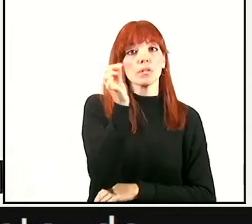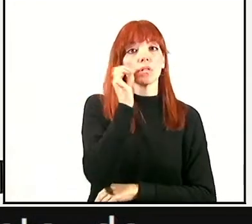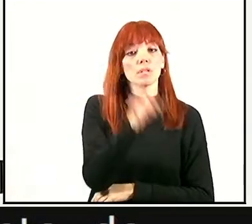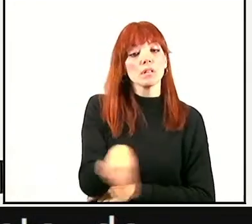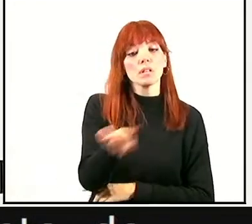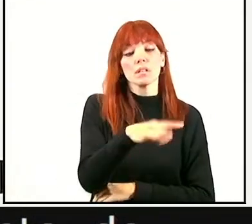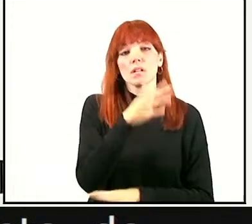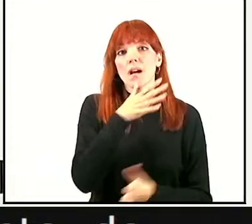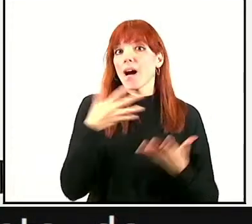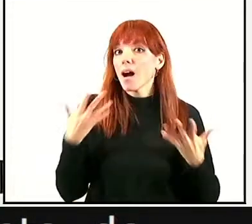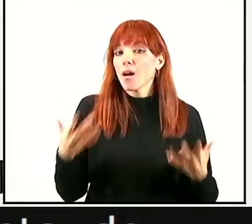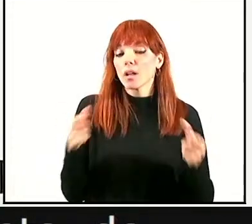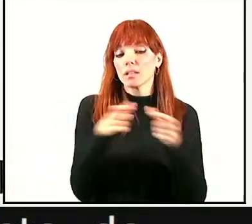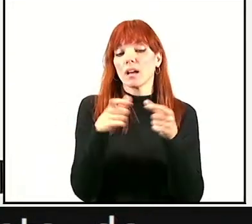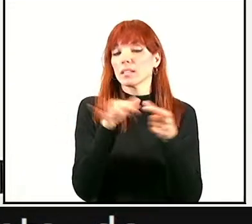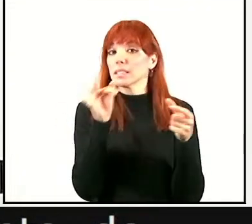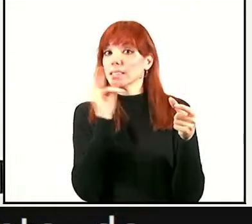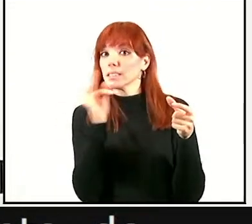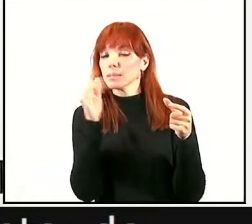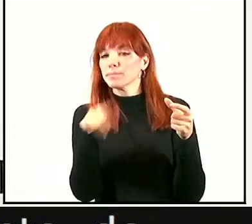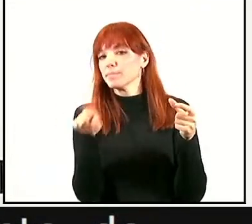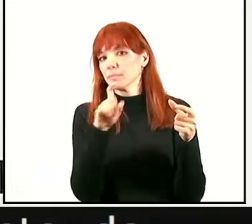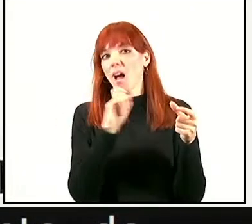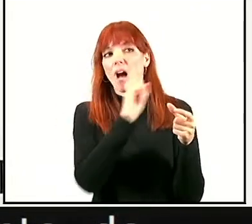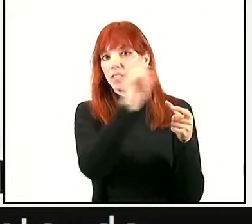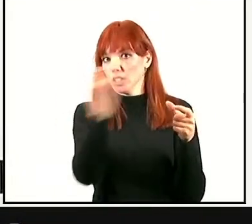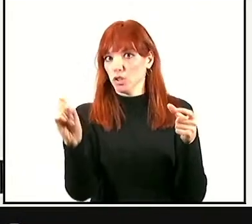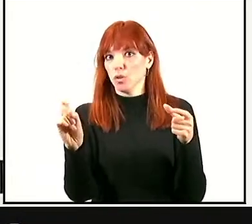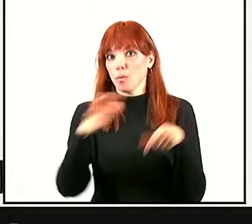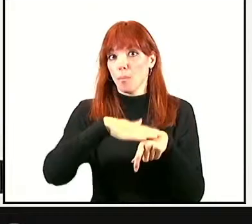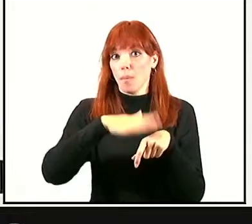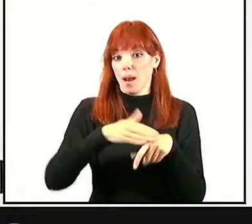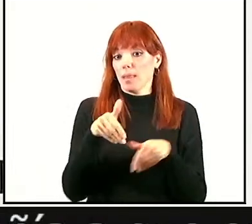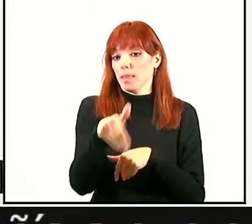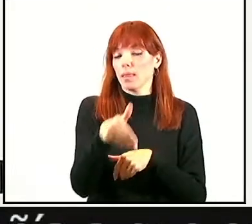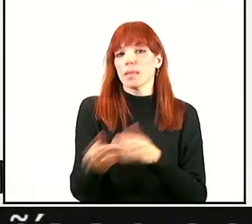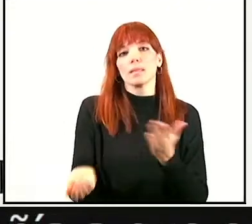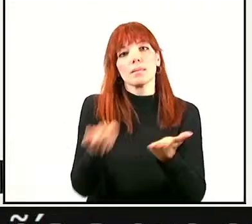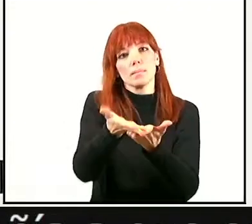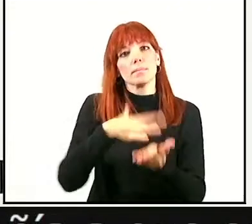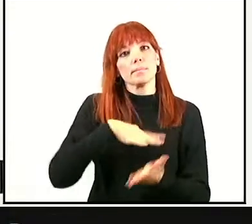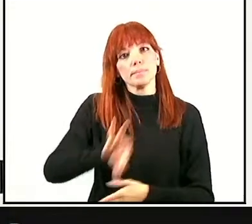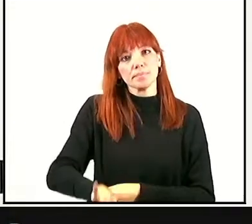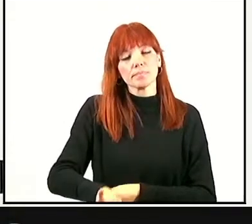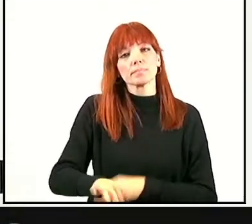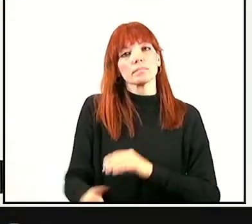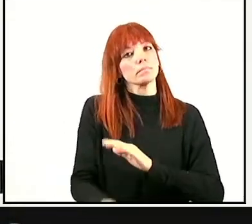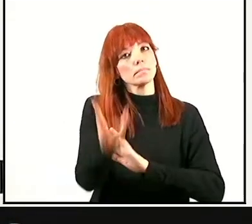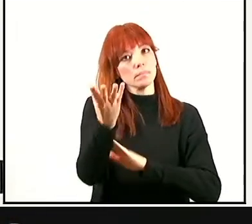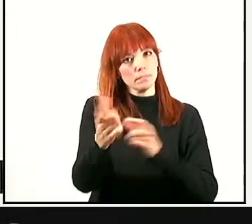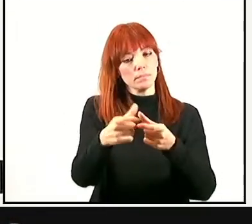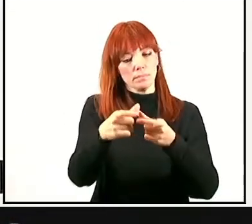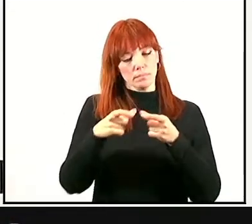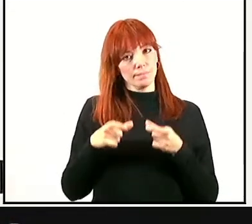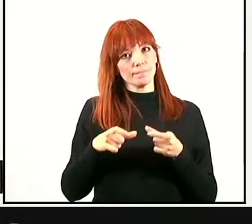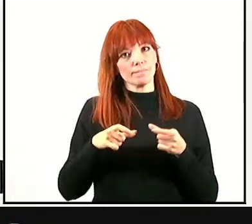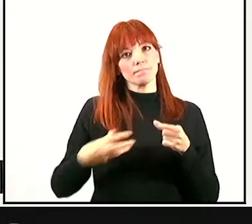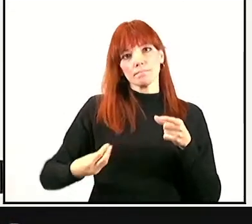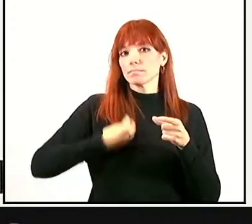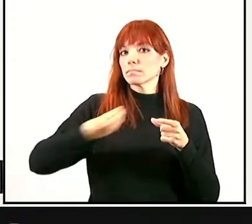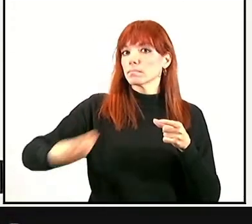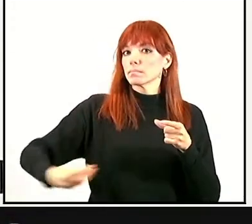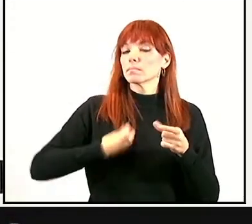que en estos momentos no tienen esa tarjeta SATE, a que la soliciten, a que se la saquen y a que disfruten de